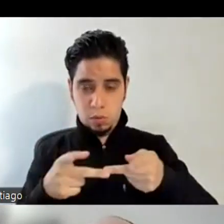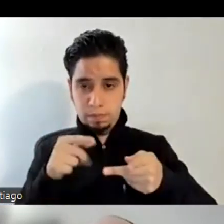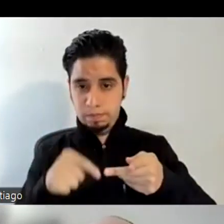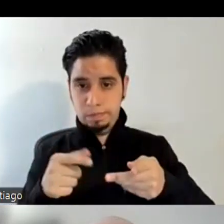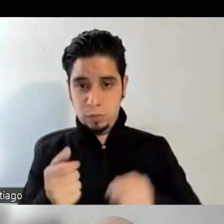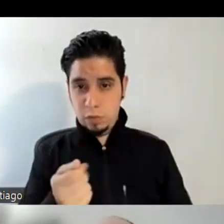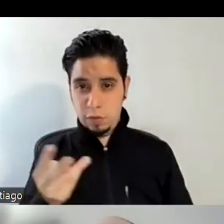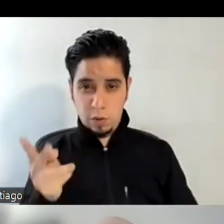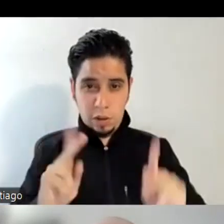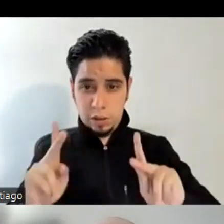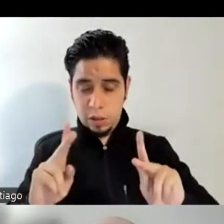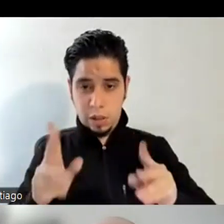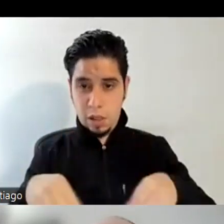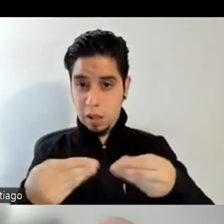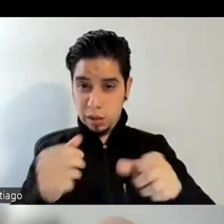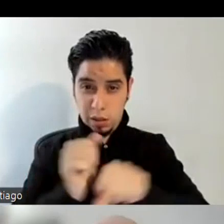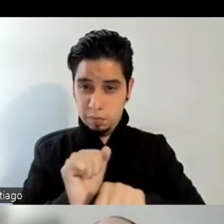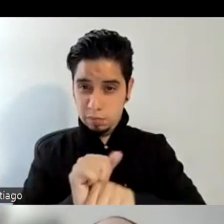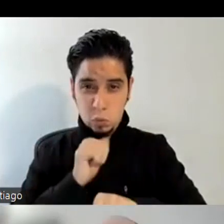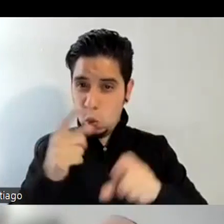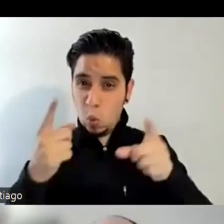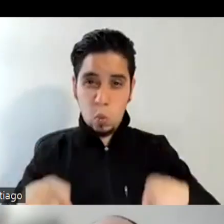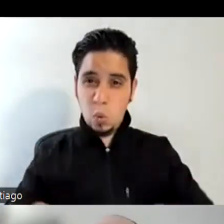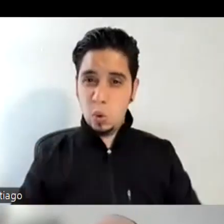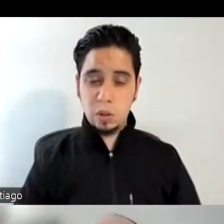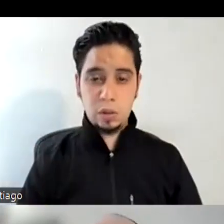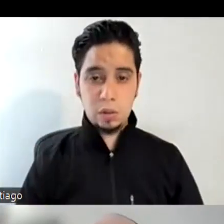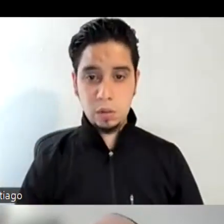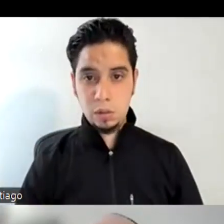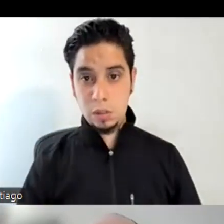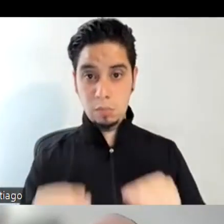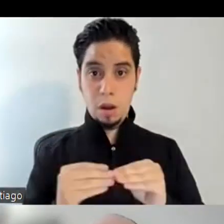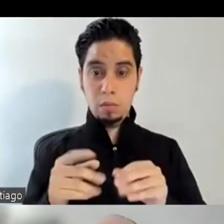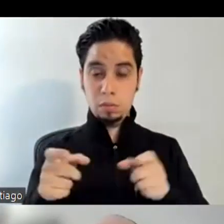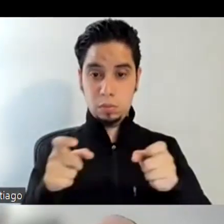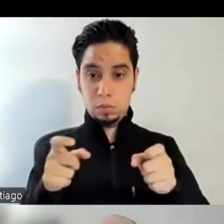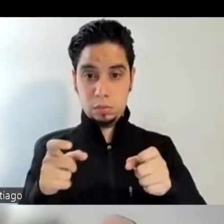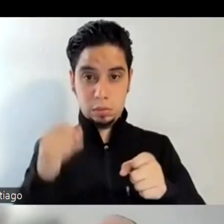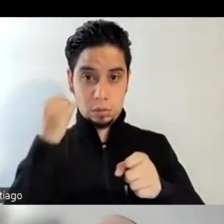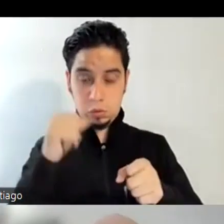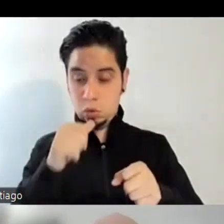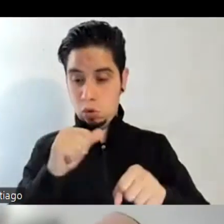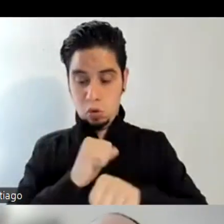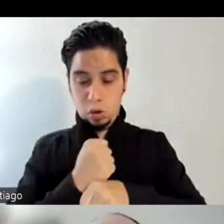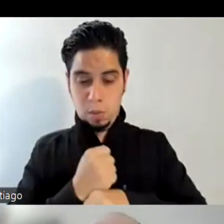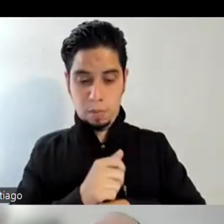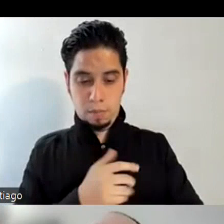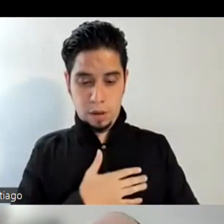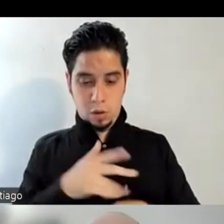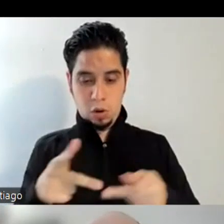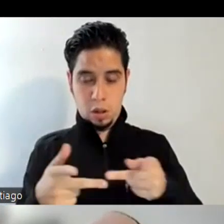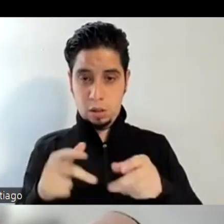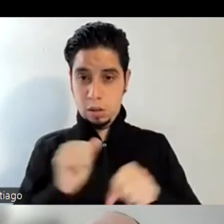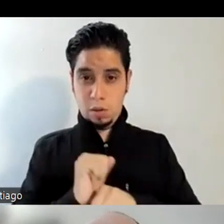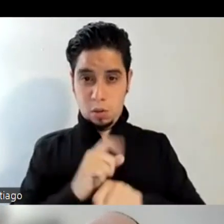poca gente viene a ofrecerte trabajo, así. O sea, por lo menos a un director. Si yo no genero mi propio trabajo, pues no hago nada. Y